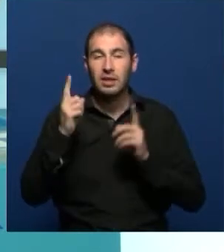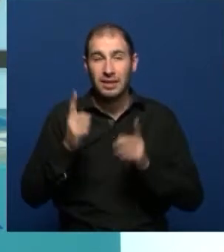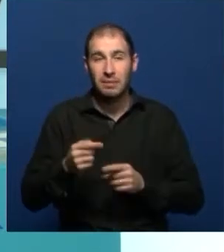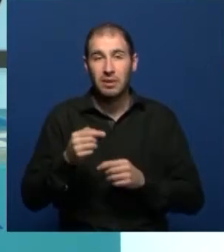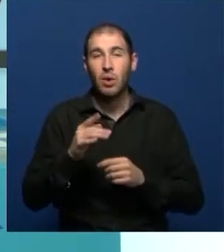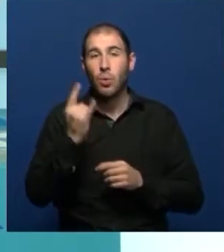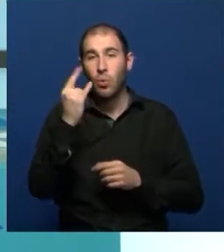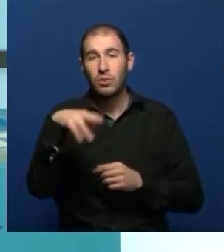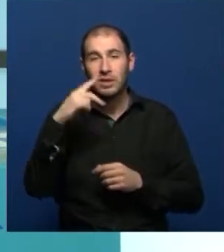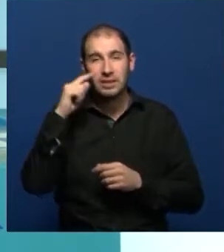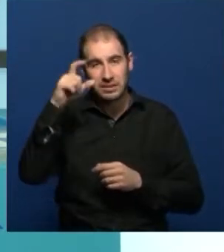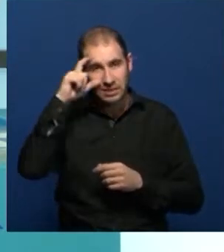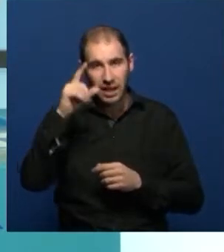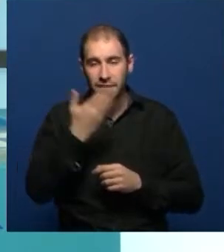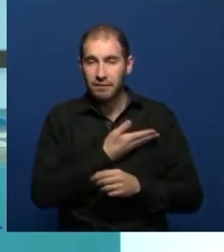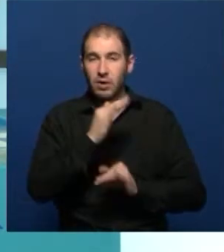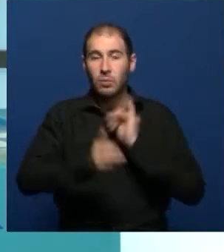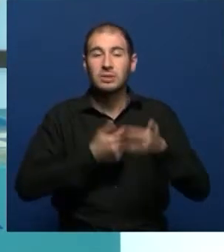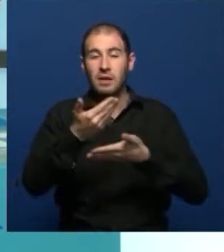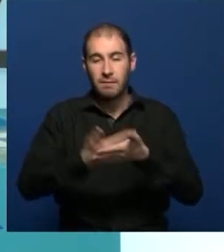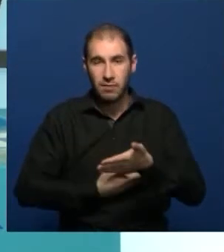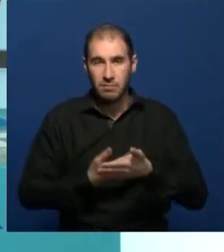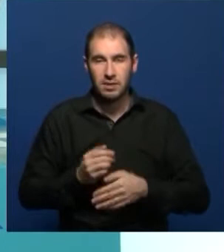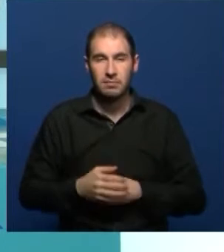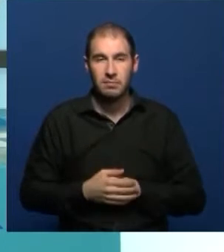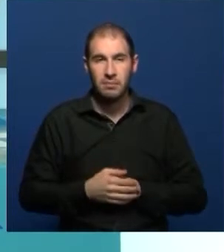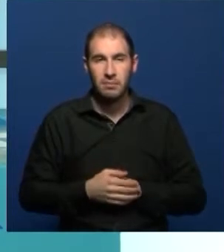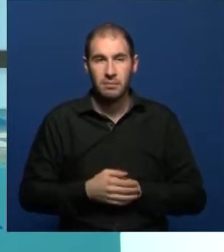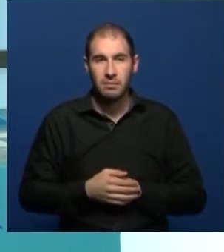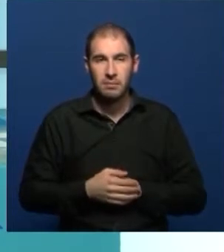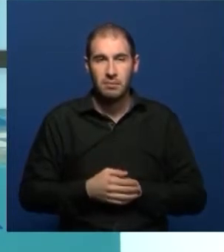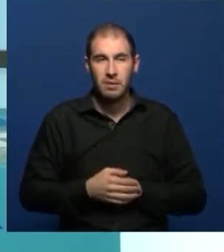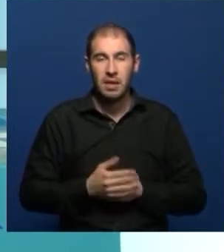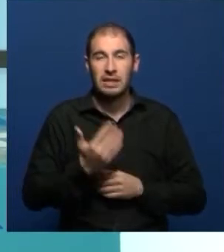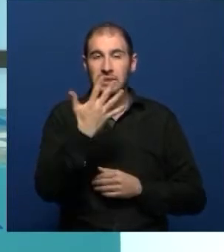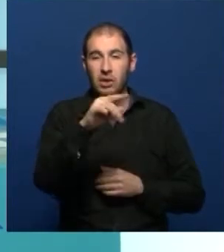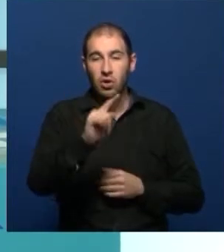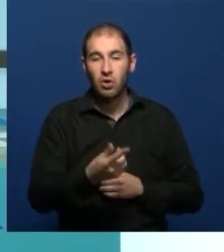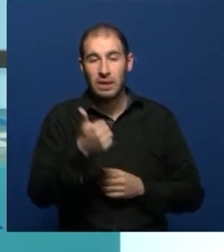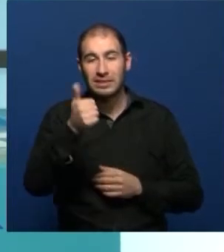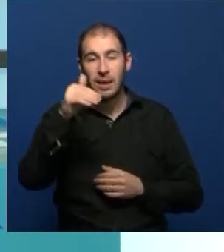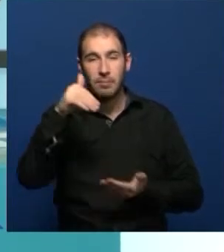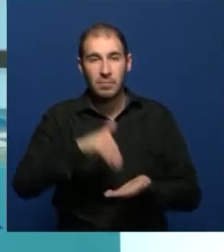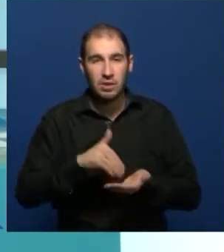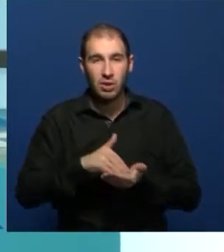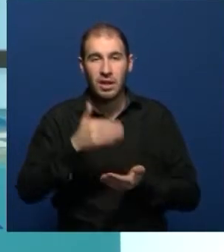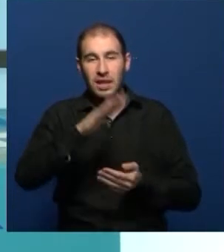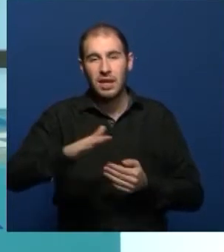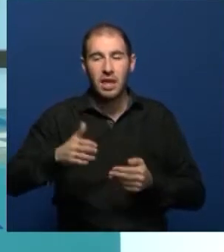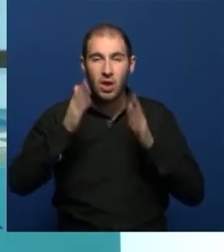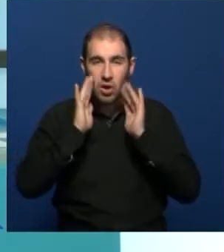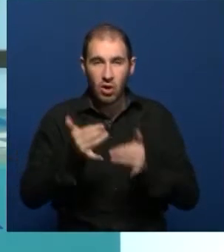también la UNICEF, acaba de sacar un informe y evalúa que 5,6 millones de niños,